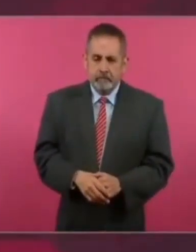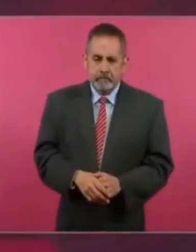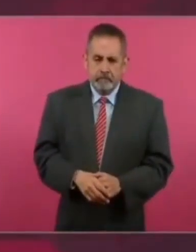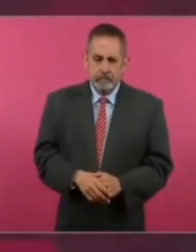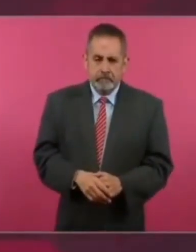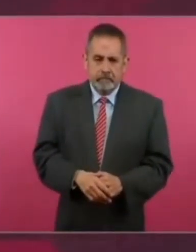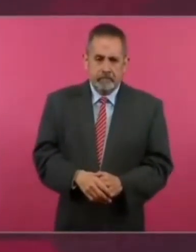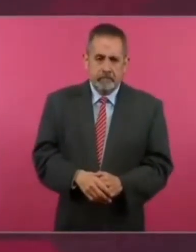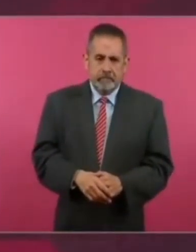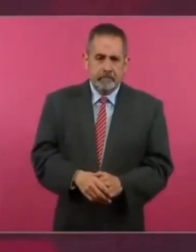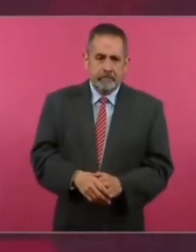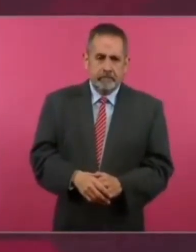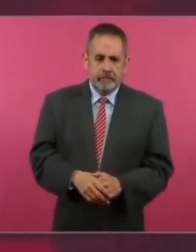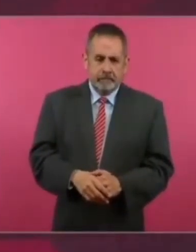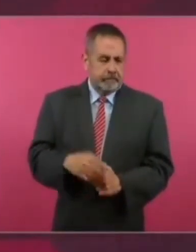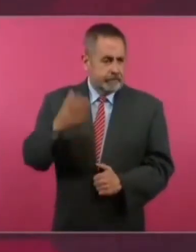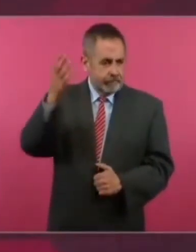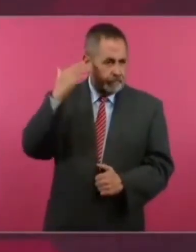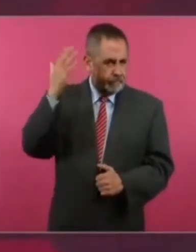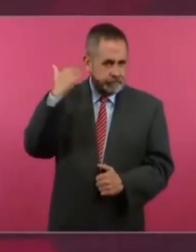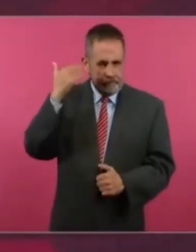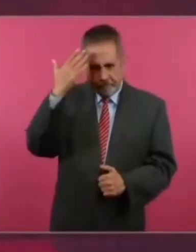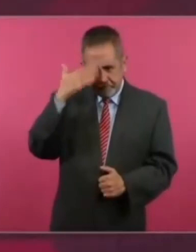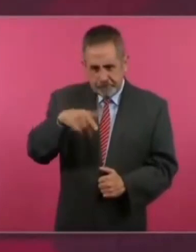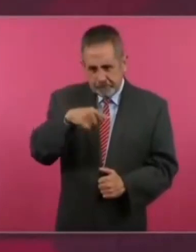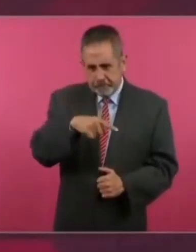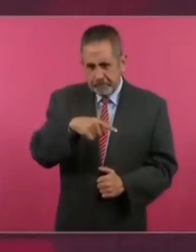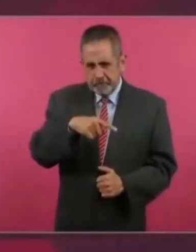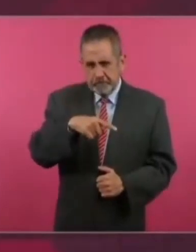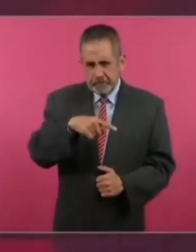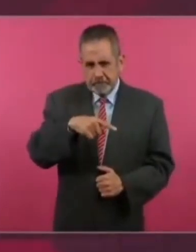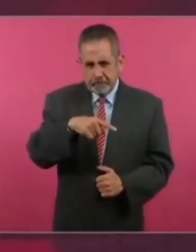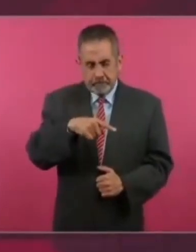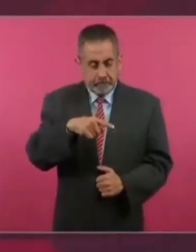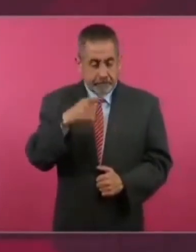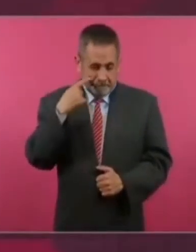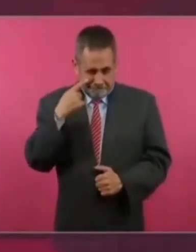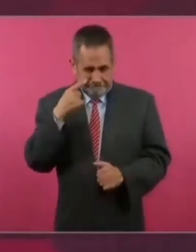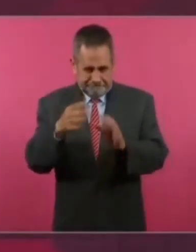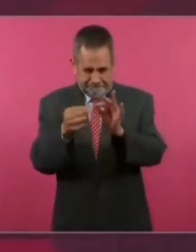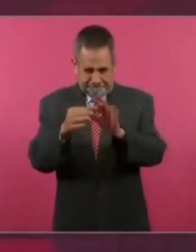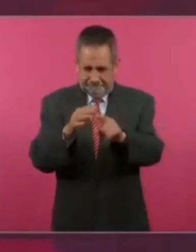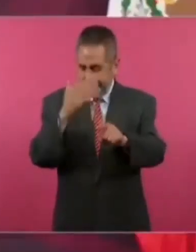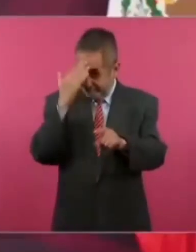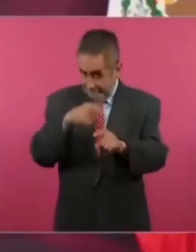Porque antes, ¿saben ustedes que habían trabajadores petroleros